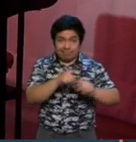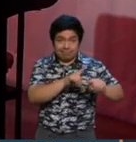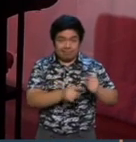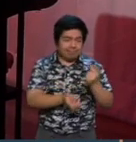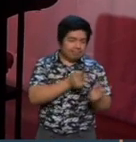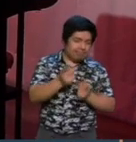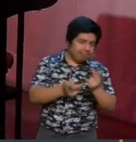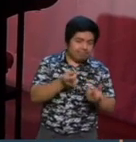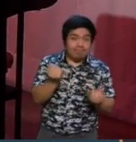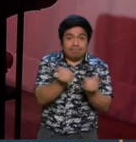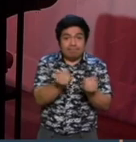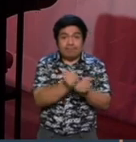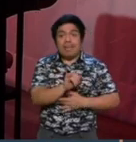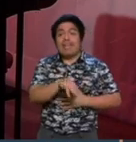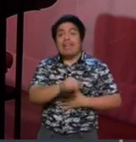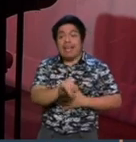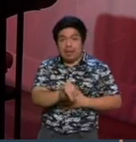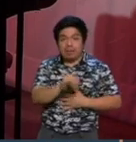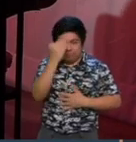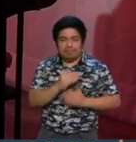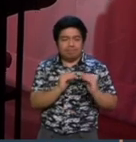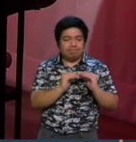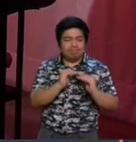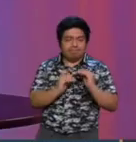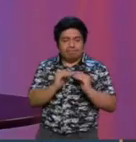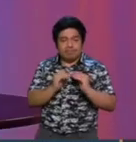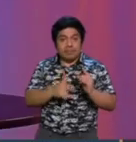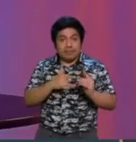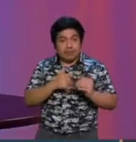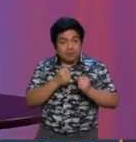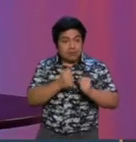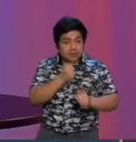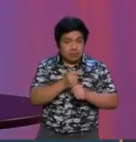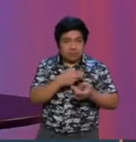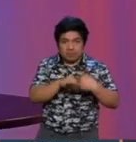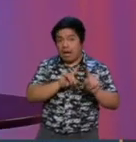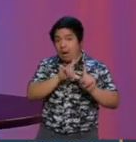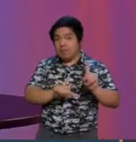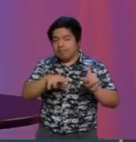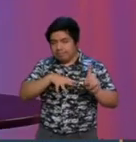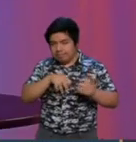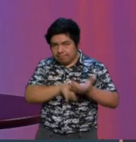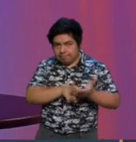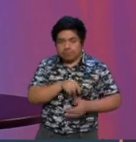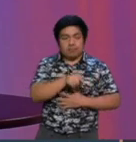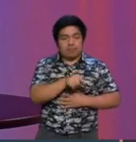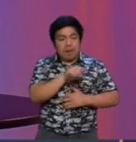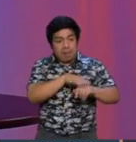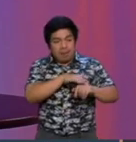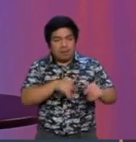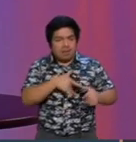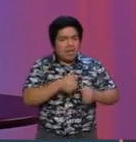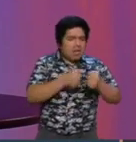encuestas, incluyendo la del INEGI, que justamente mide la percepción de inseguridad, no solamente en la ciudad, sino en todo el país. Donde más se siente segura